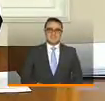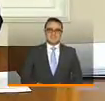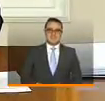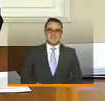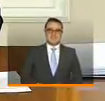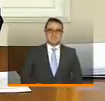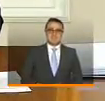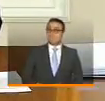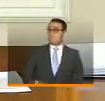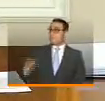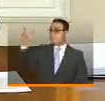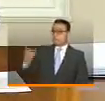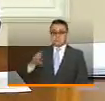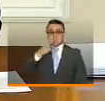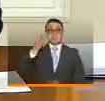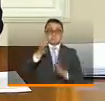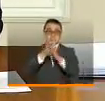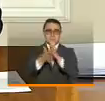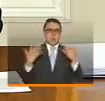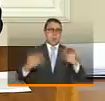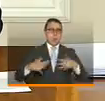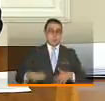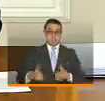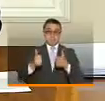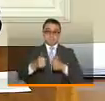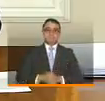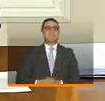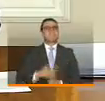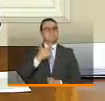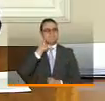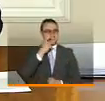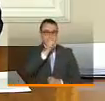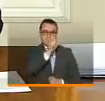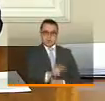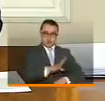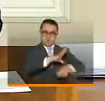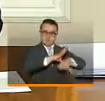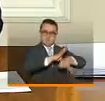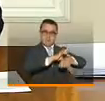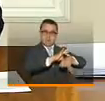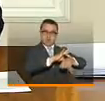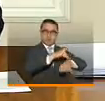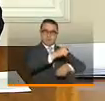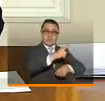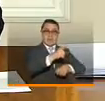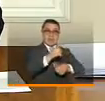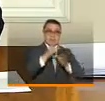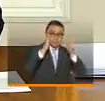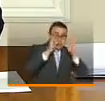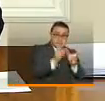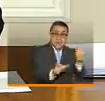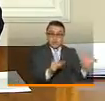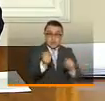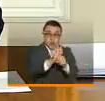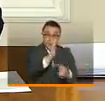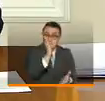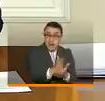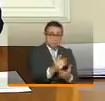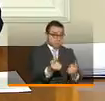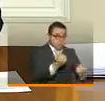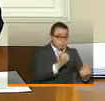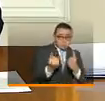Importante testimonio de recuperación. Yo también quiero que una de las personas que estaba en la primera línea de atención al COVID también nos comparta su testimonio, no